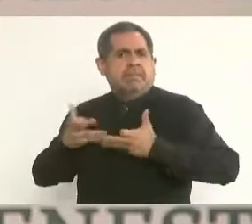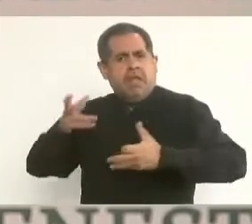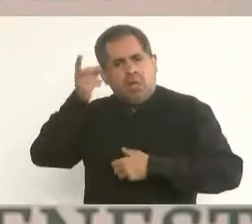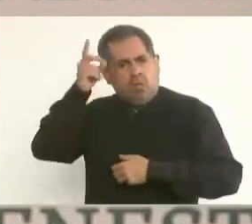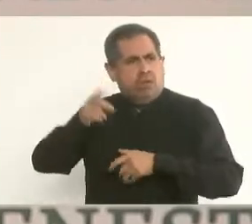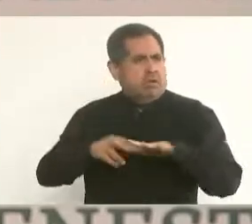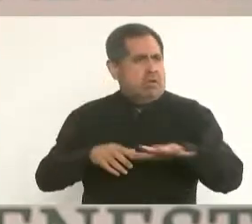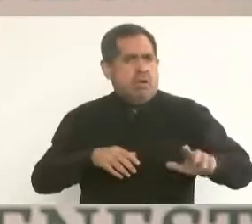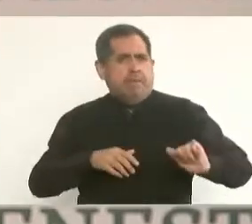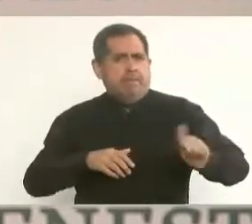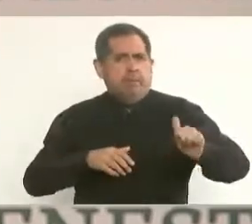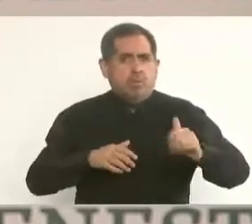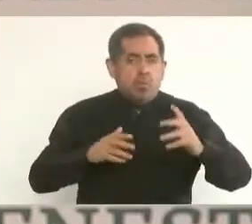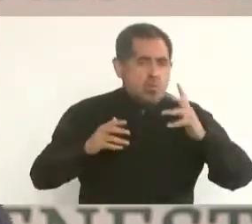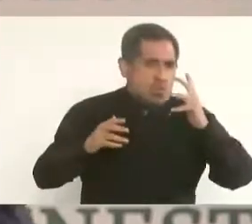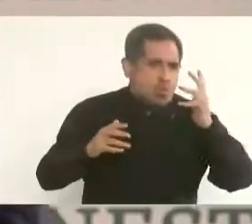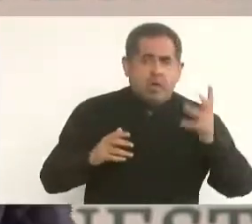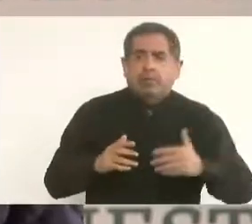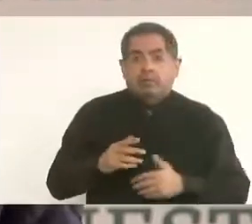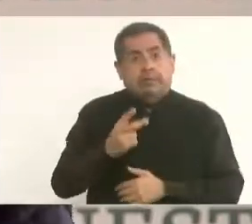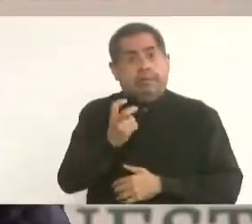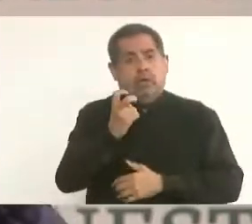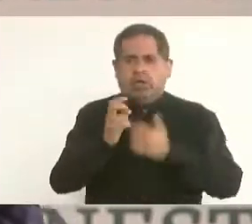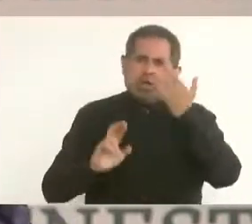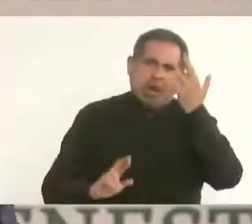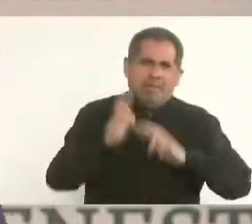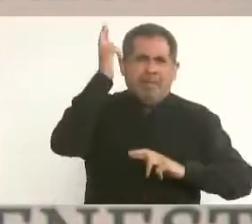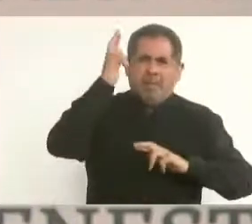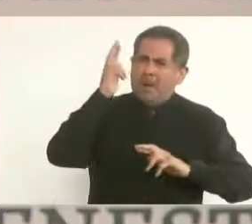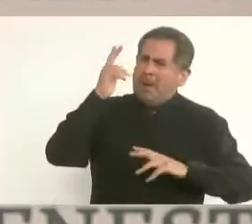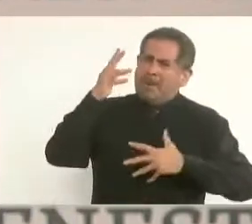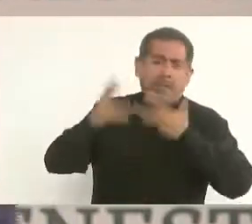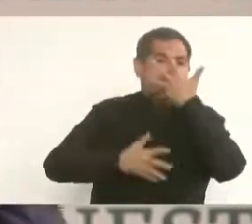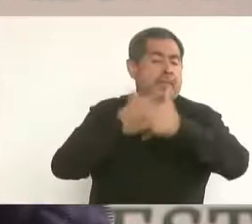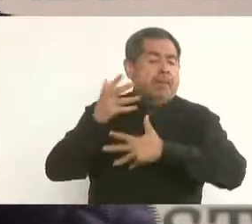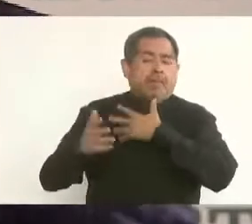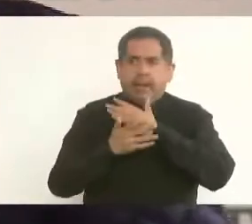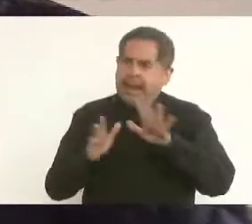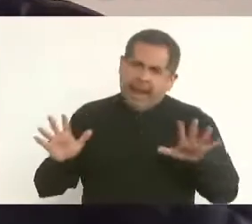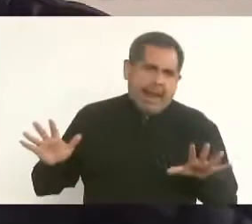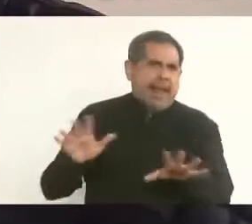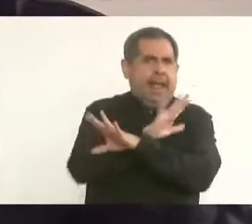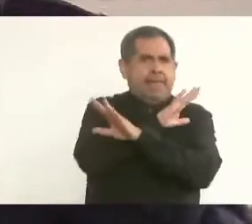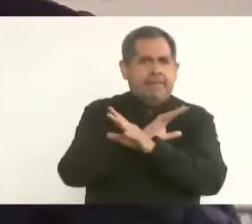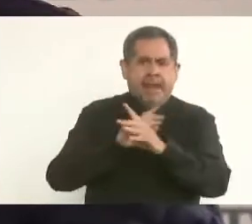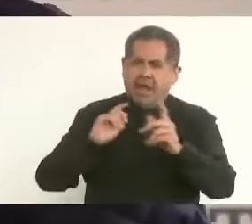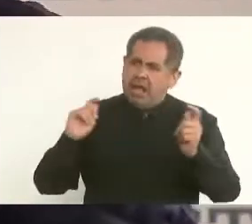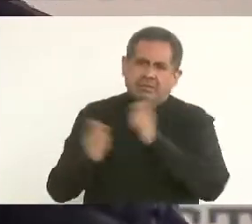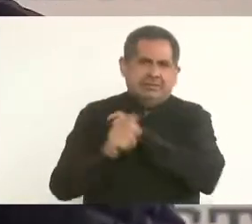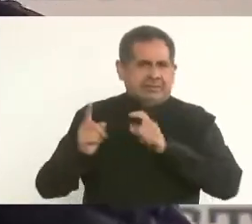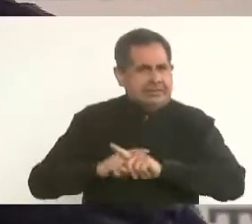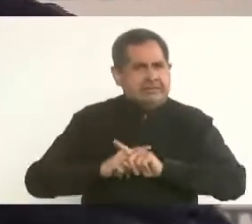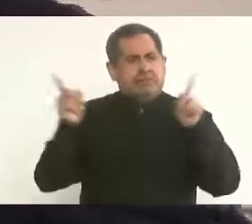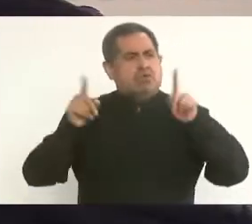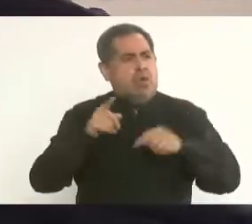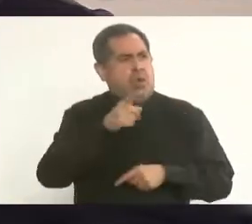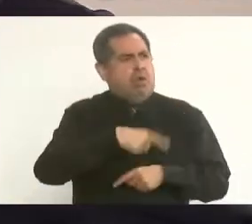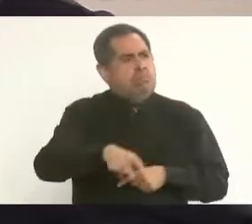Con la revolución se lograron mejores condiciones